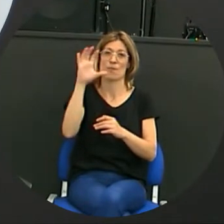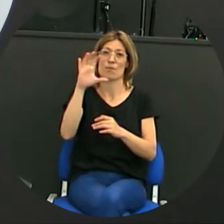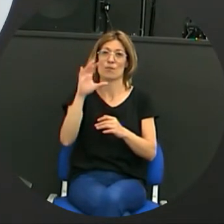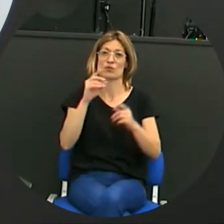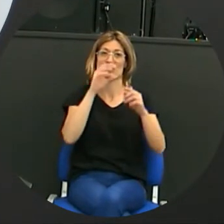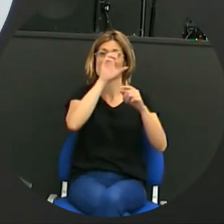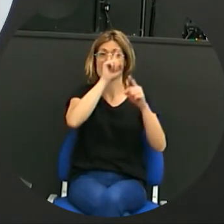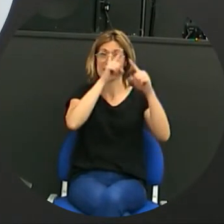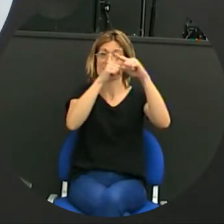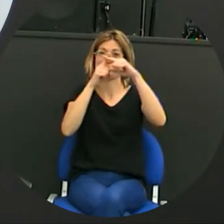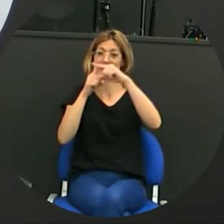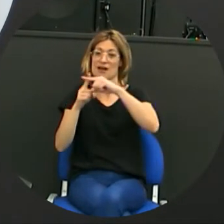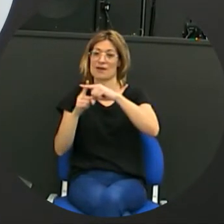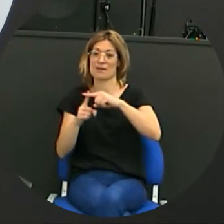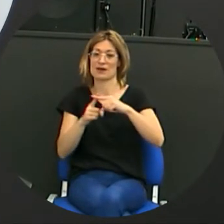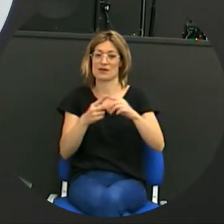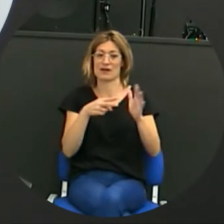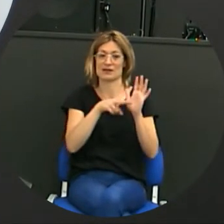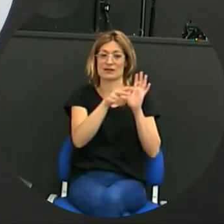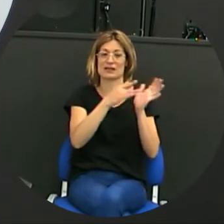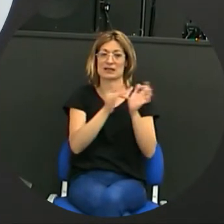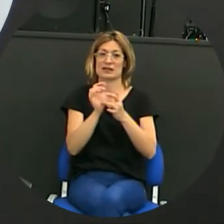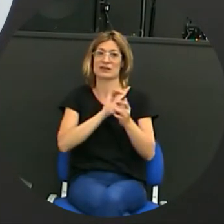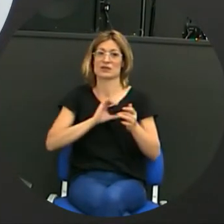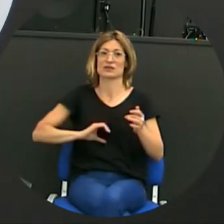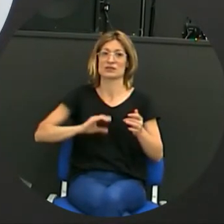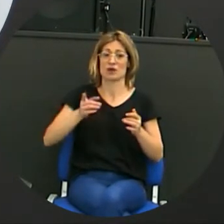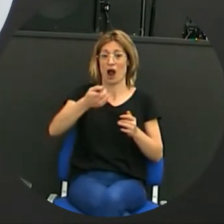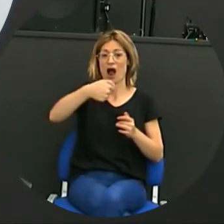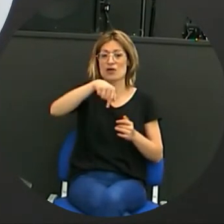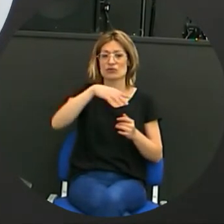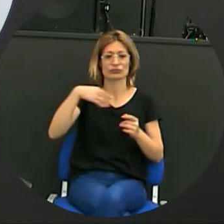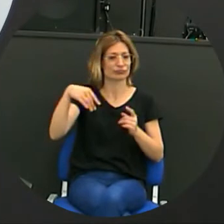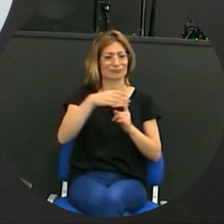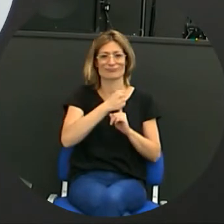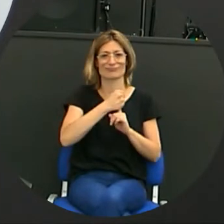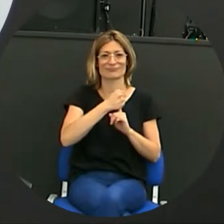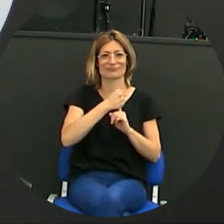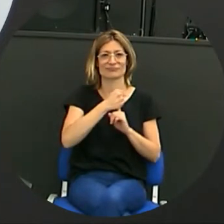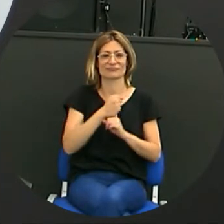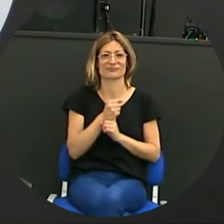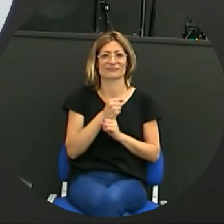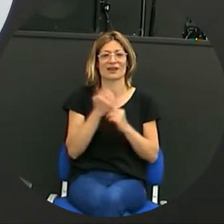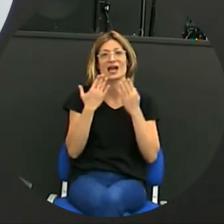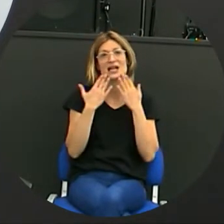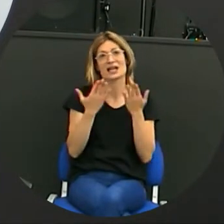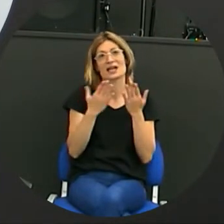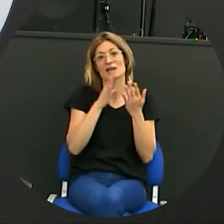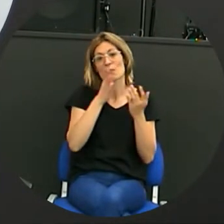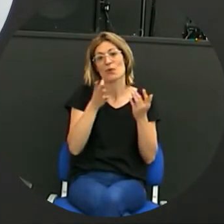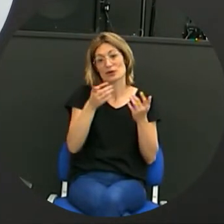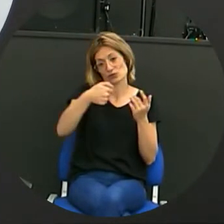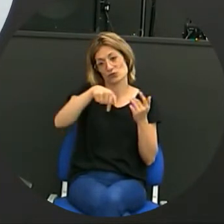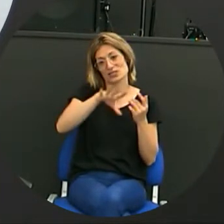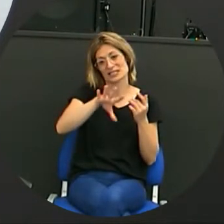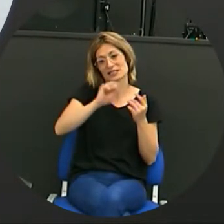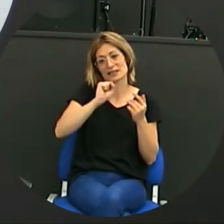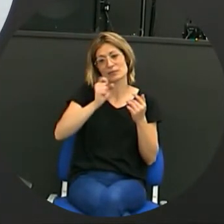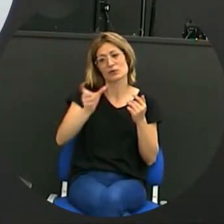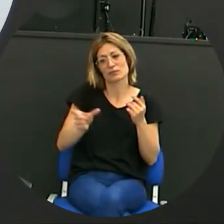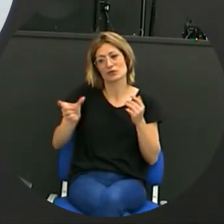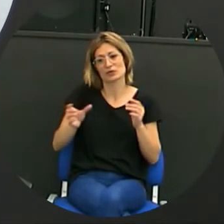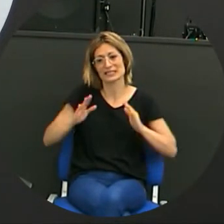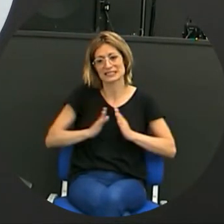Jesucristo nos alcanzara. Te agradecemos que nos hayas hecho entender que somos santos. Tú nos